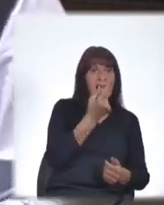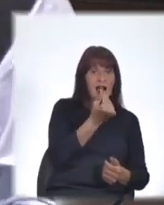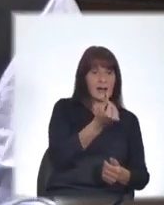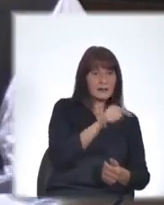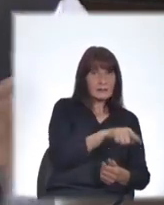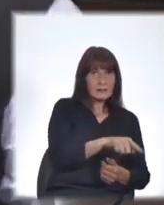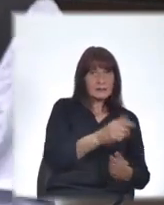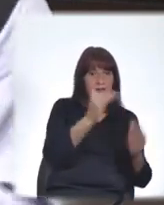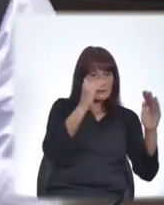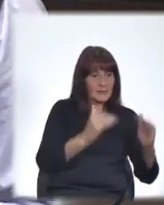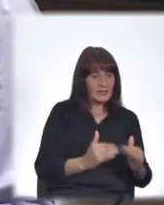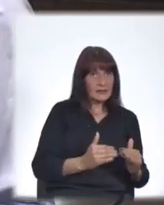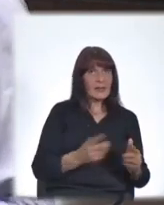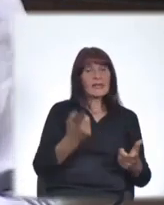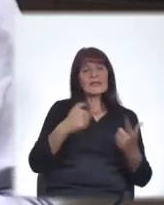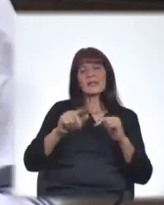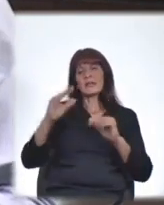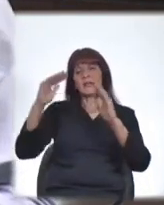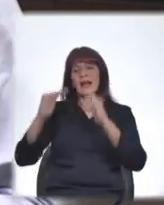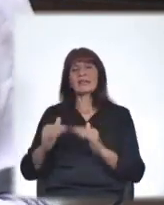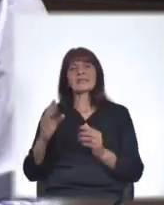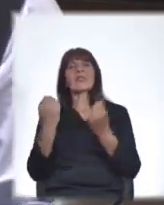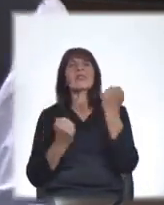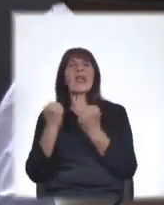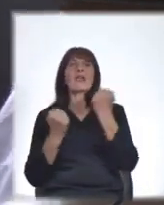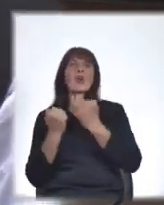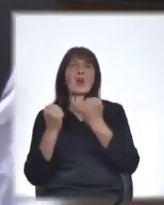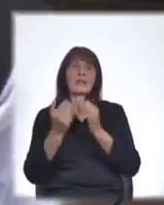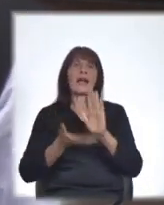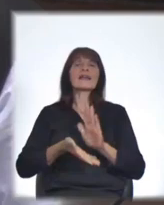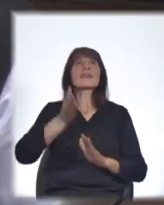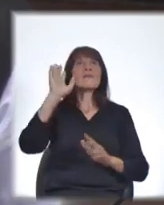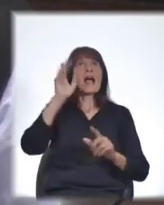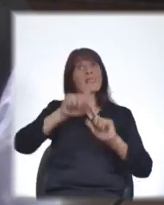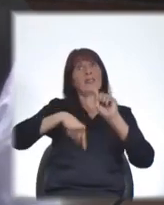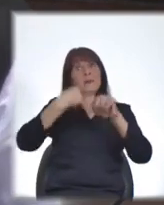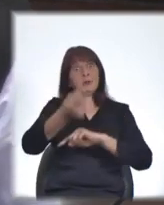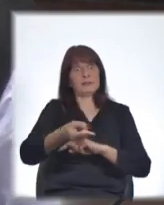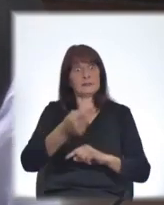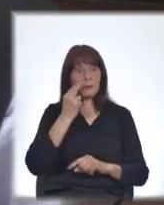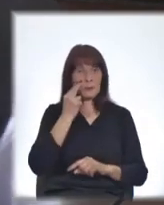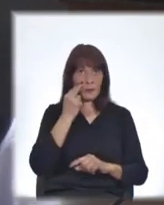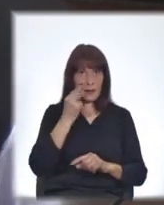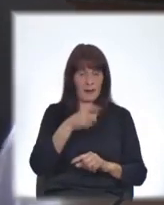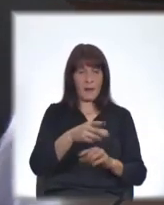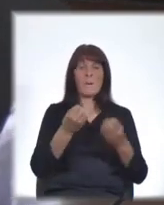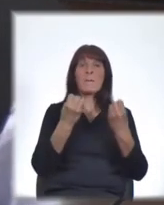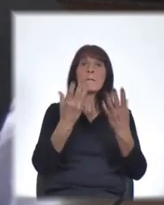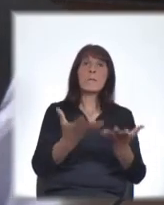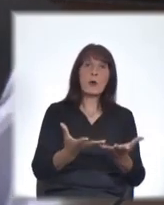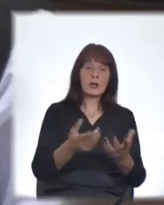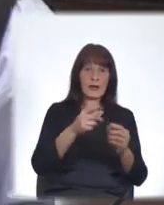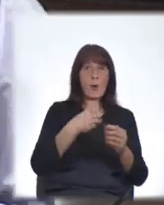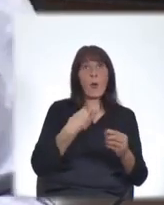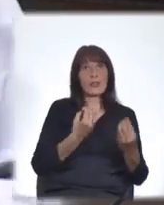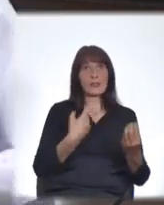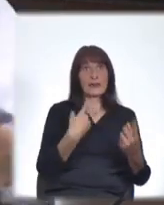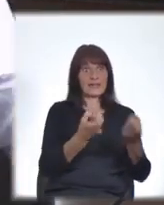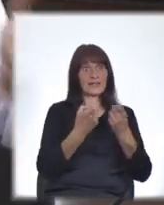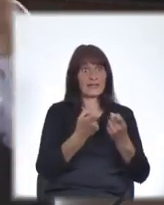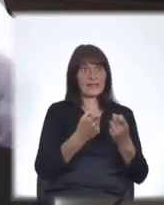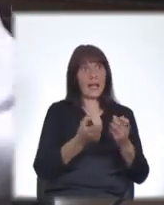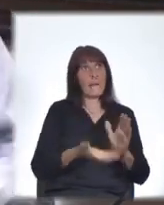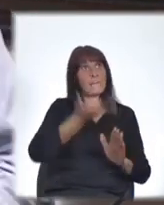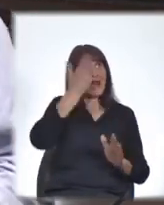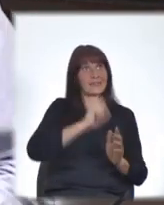y en definitiva un achicamiento enorme de la economía que va a generar un gran perjuicio porque en momentos en donde hay que generar mayor inversión,